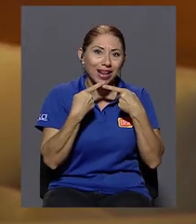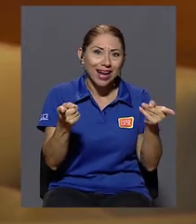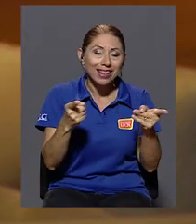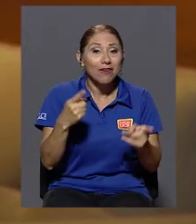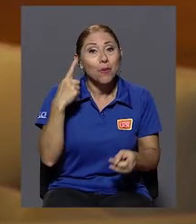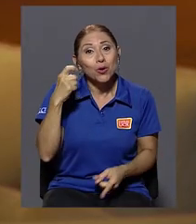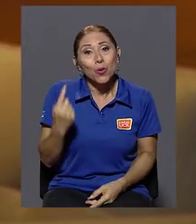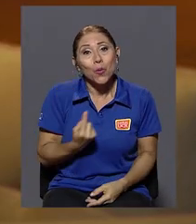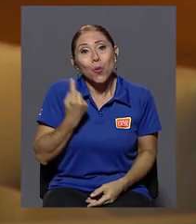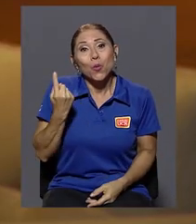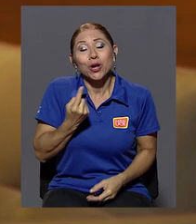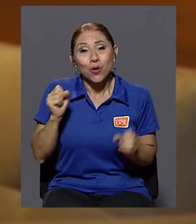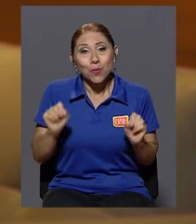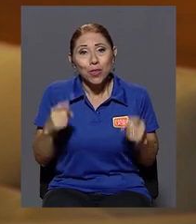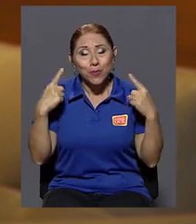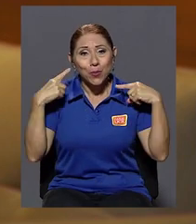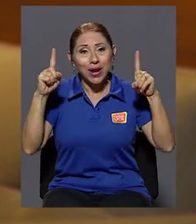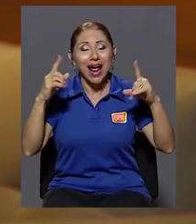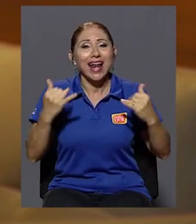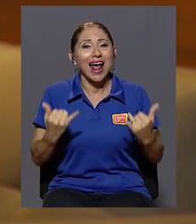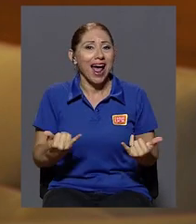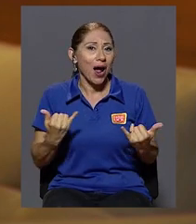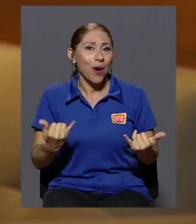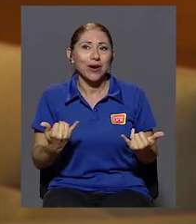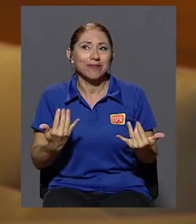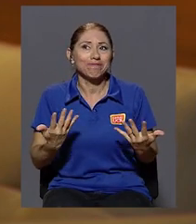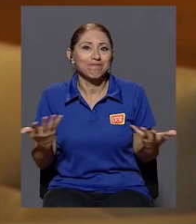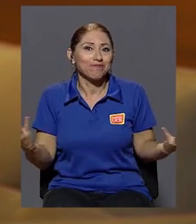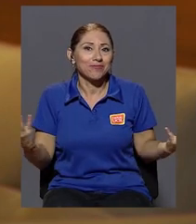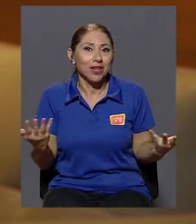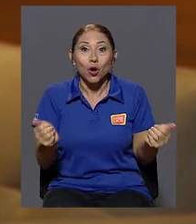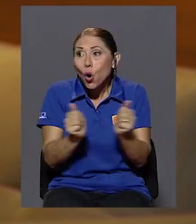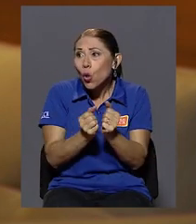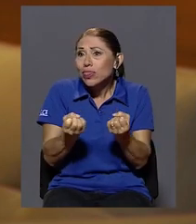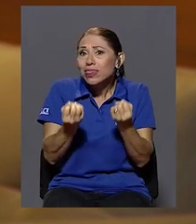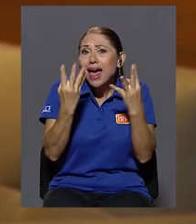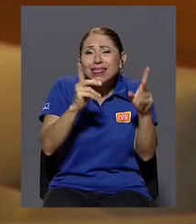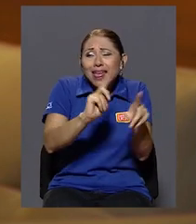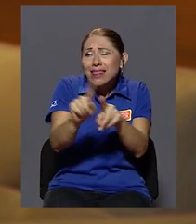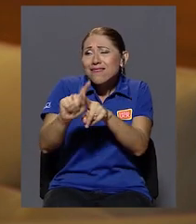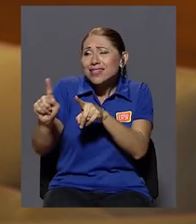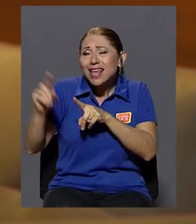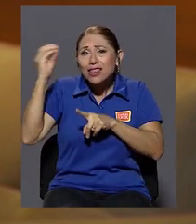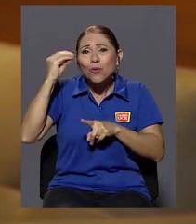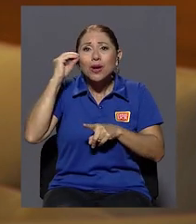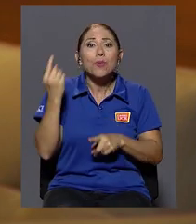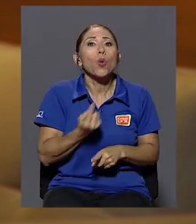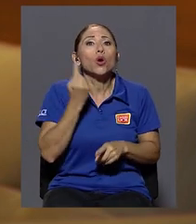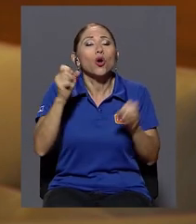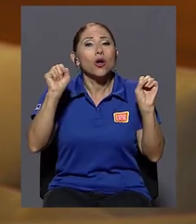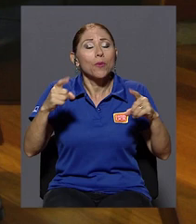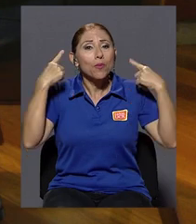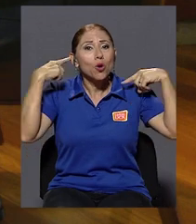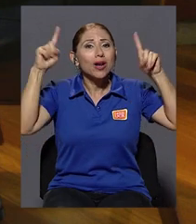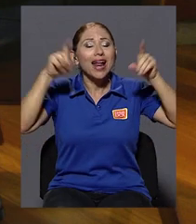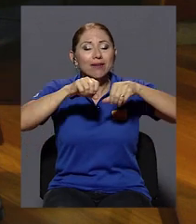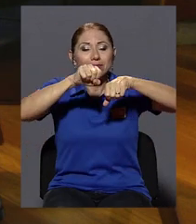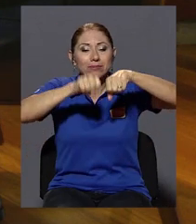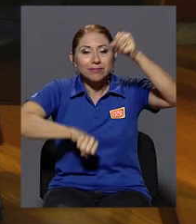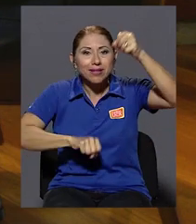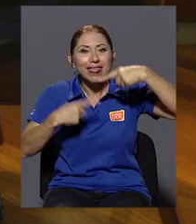declarativo, porque lo único que hemos podido obtener hasta el momento en un escenario tan grande, con tanta diversidad de opiniones, es una